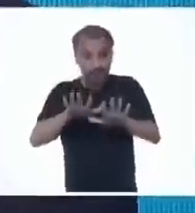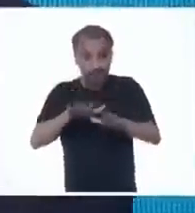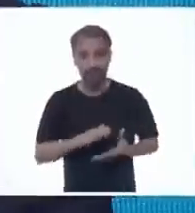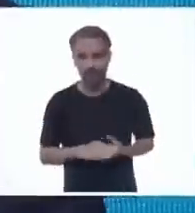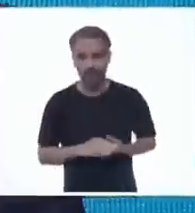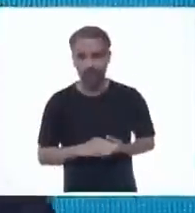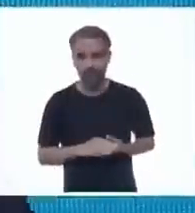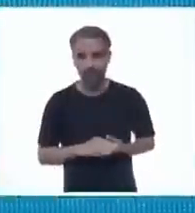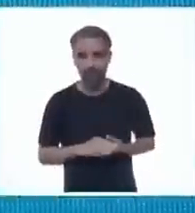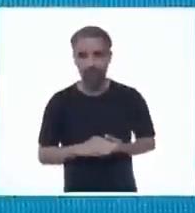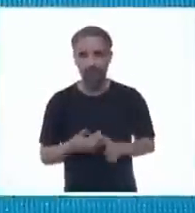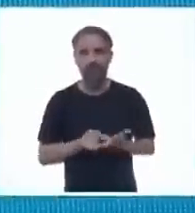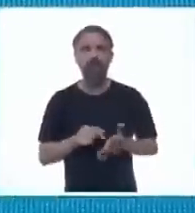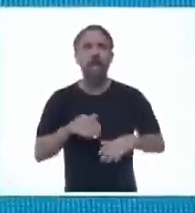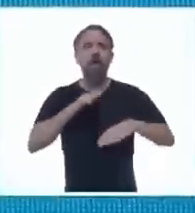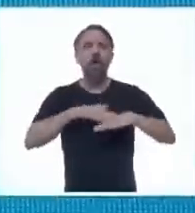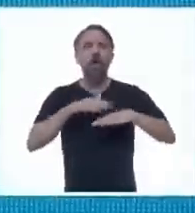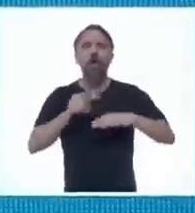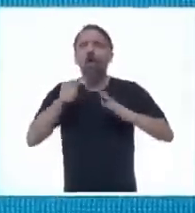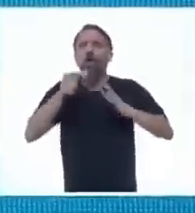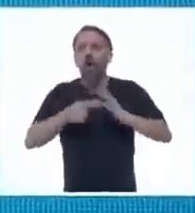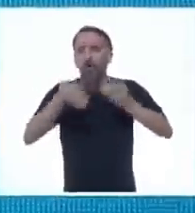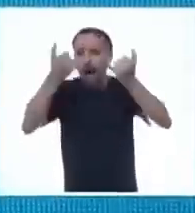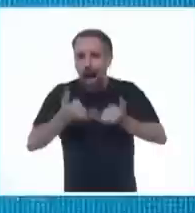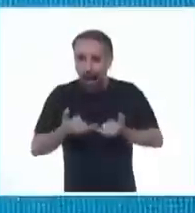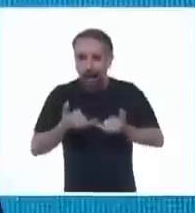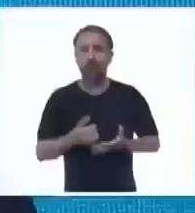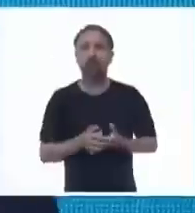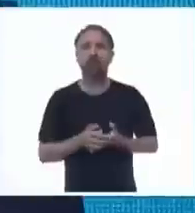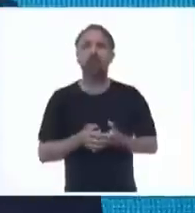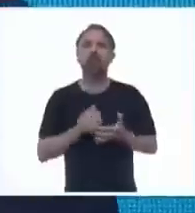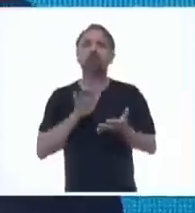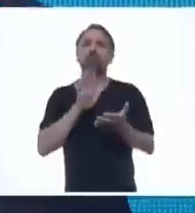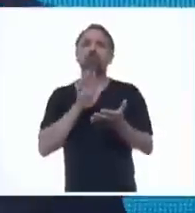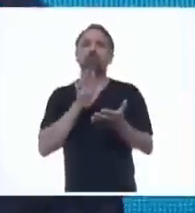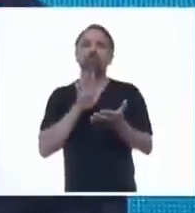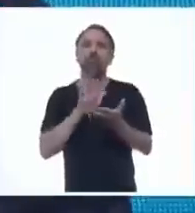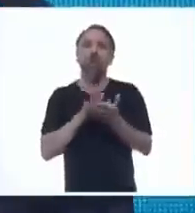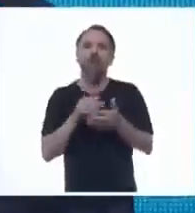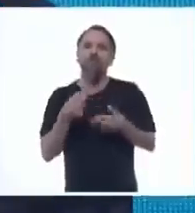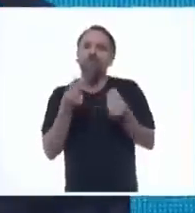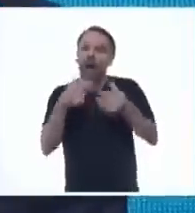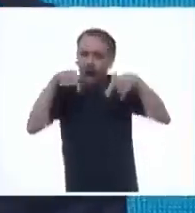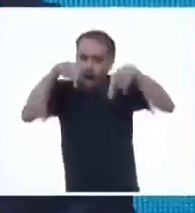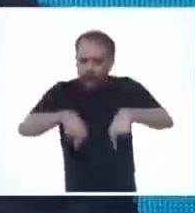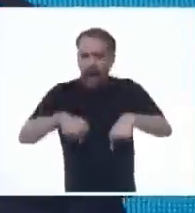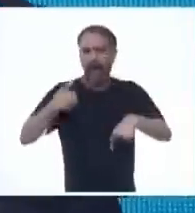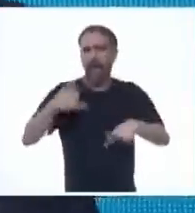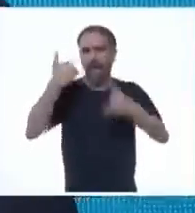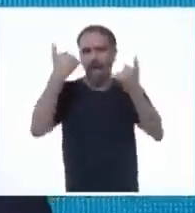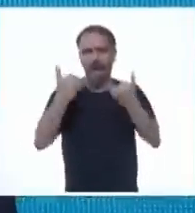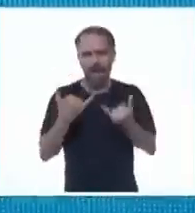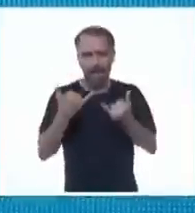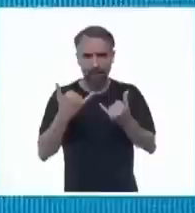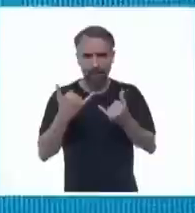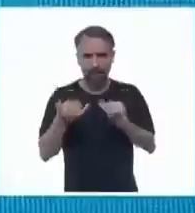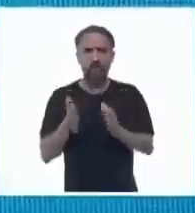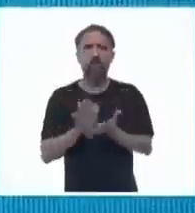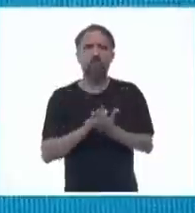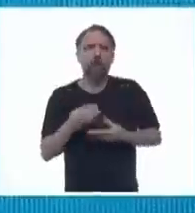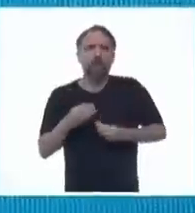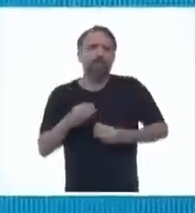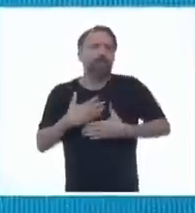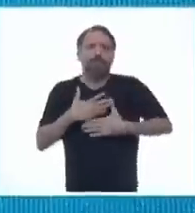ese compromiso que tiene que ver con poner en valor lo nuestro, con sentir